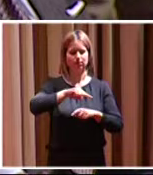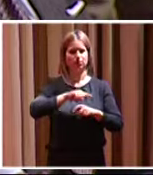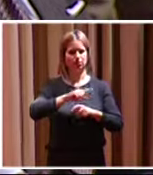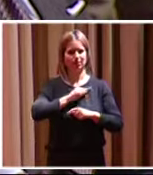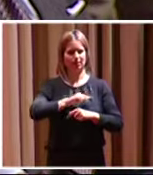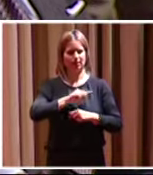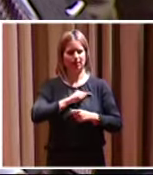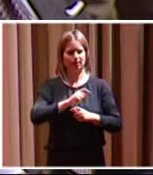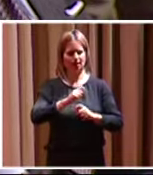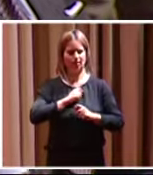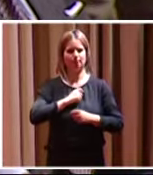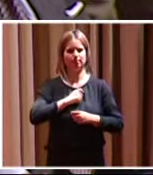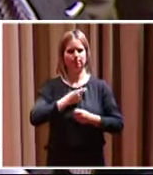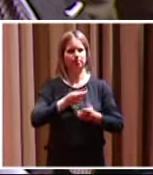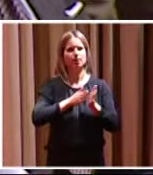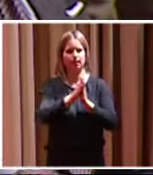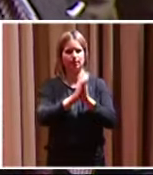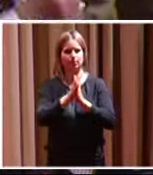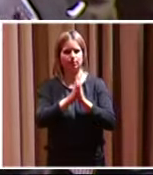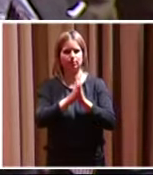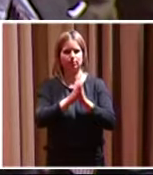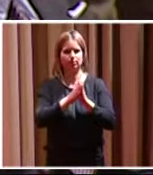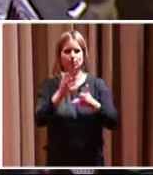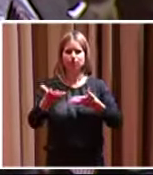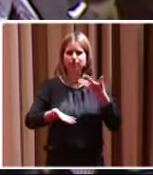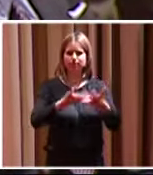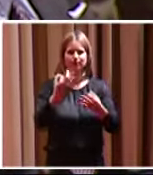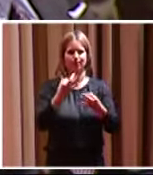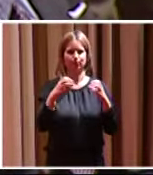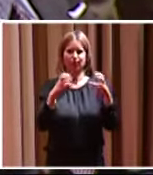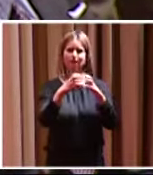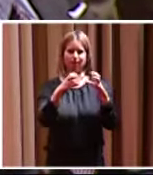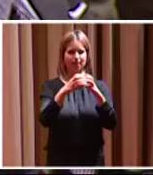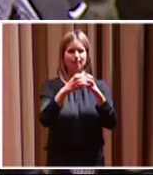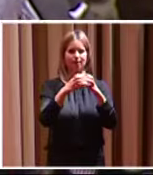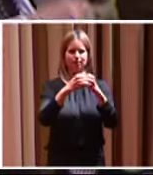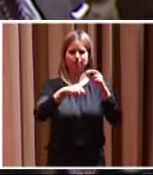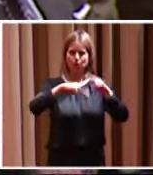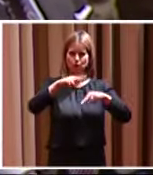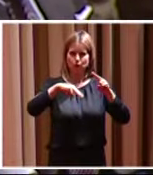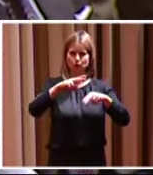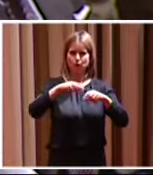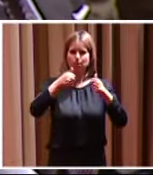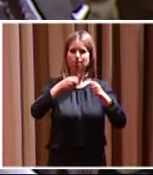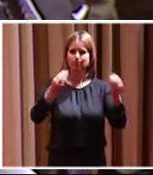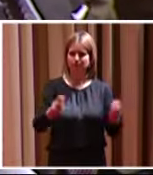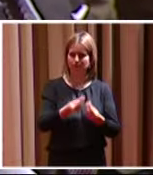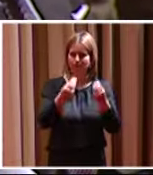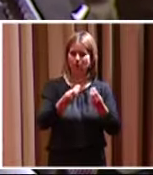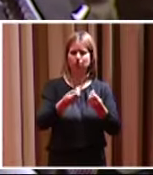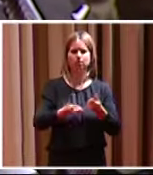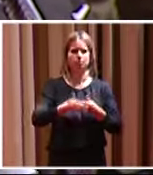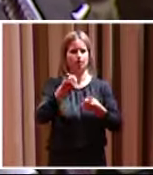todos, nos estimule a contribuir a la construcción de una Granada más próspera, más